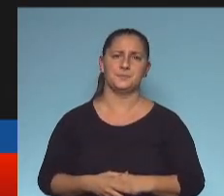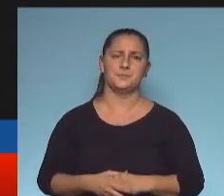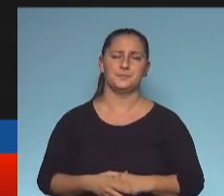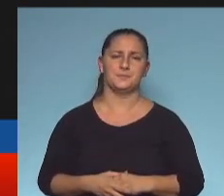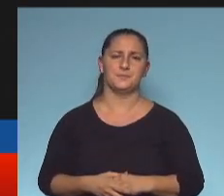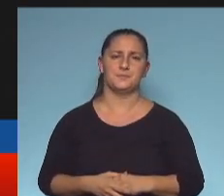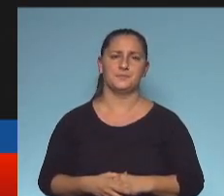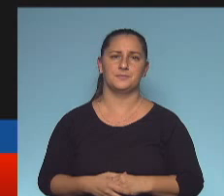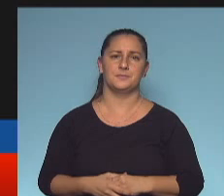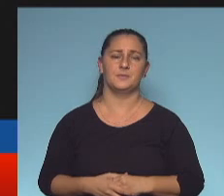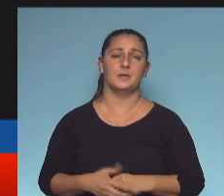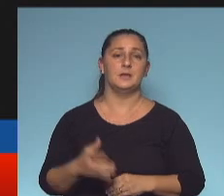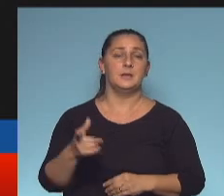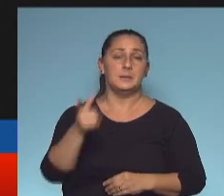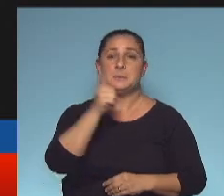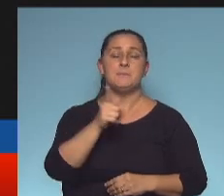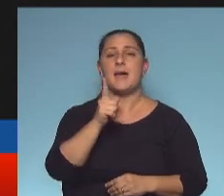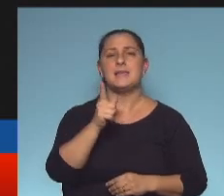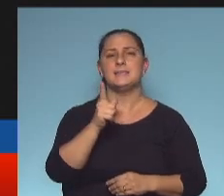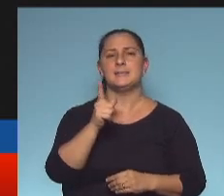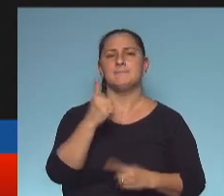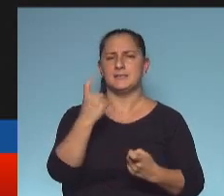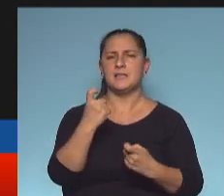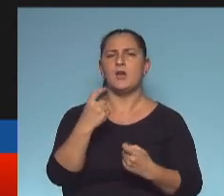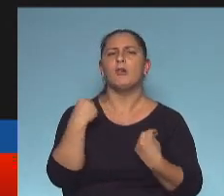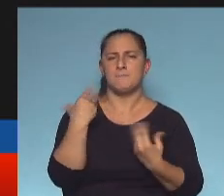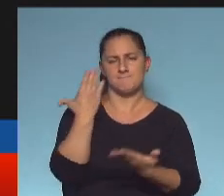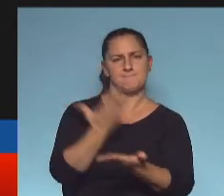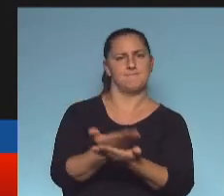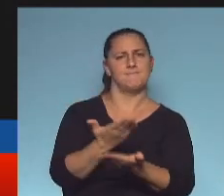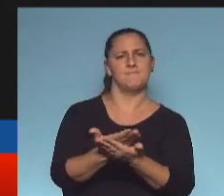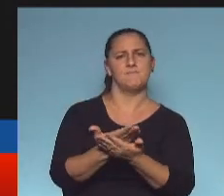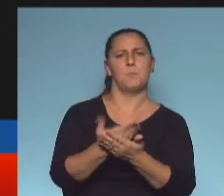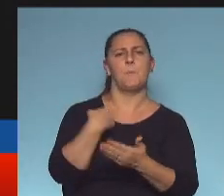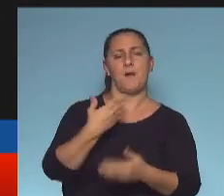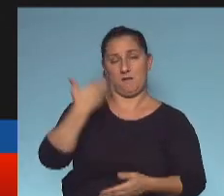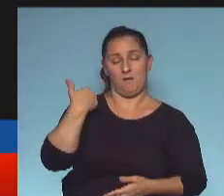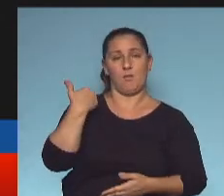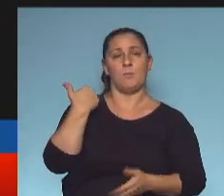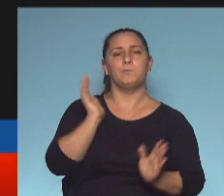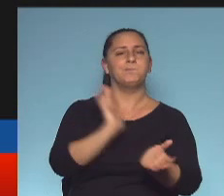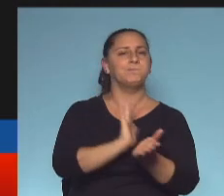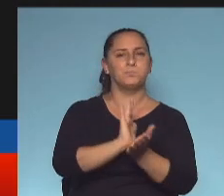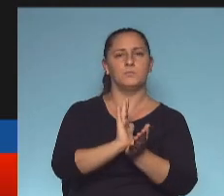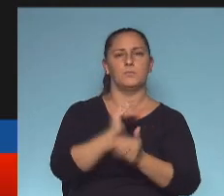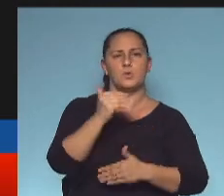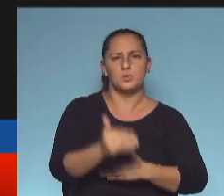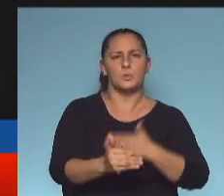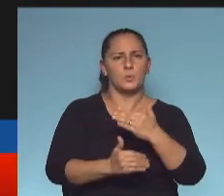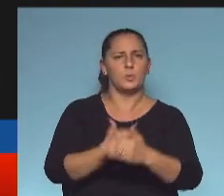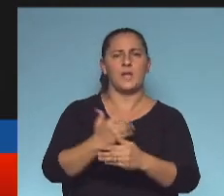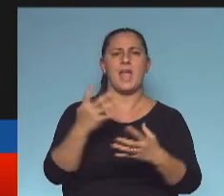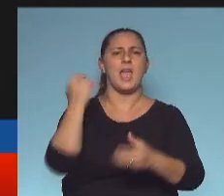Pero me parece necesario plantear que venimos de un proceso creciente de